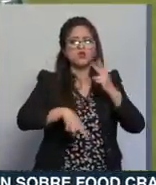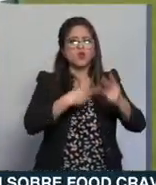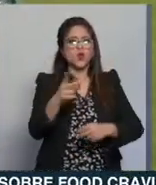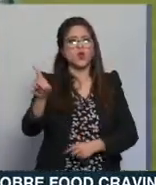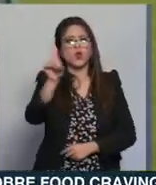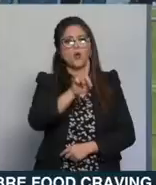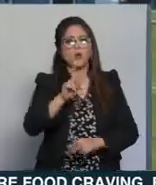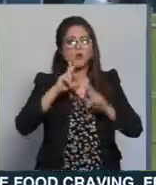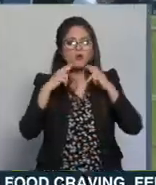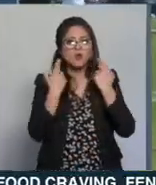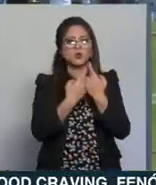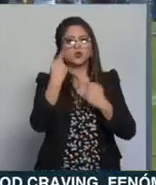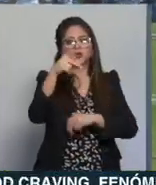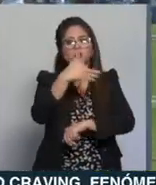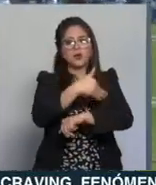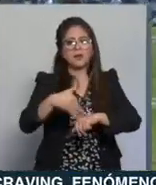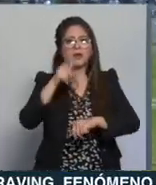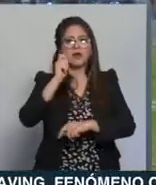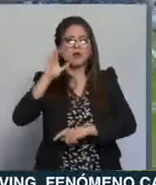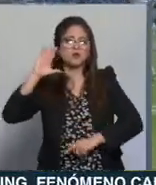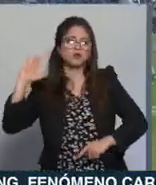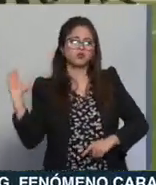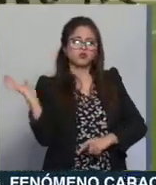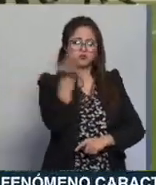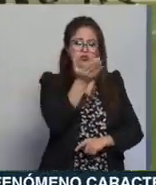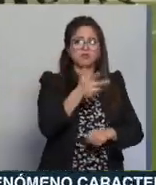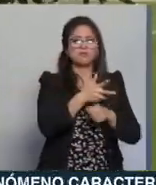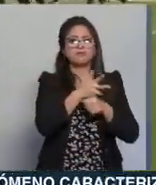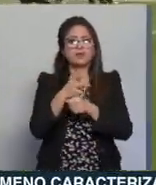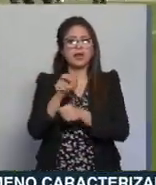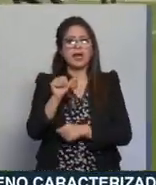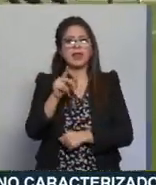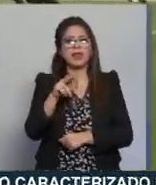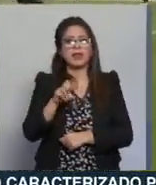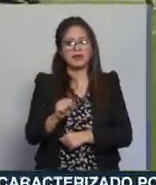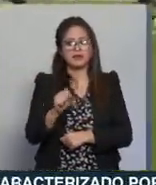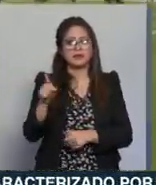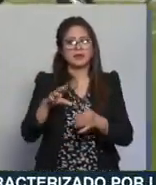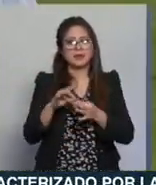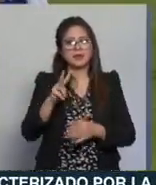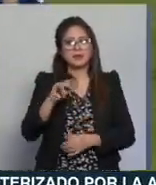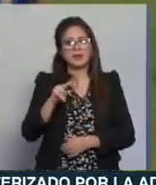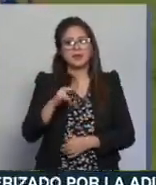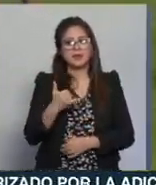familiar y lleno de fútbol americano. En las imágenes, Andrés Brito, Vianey Zárate.